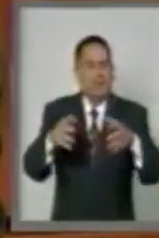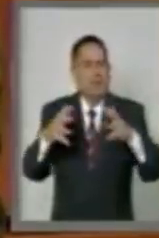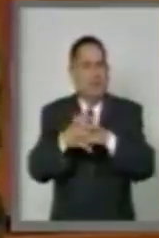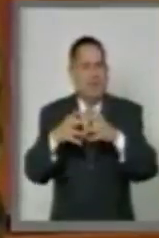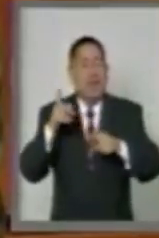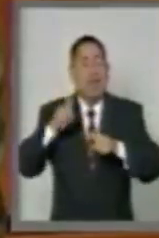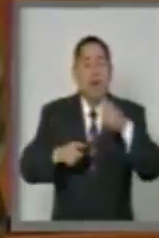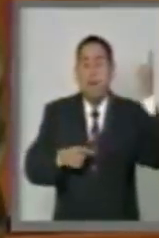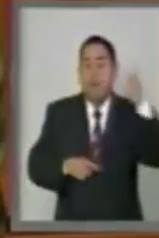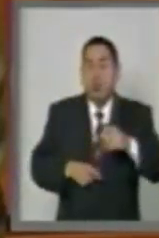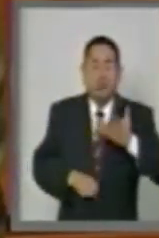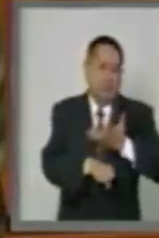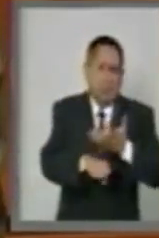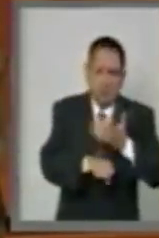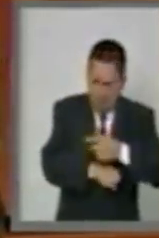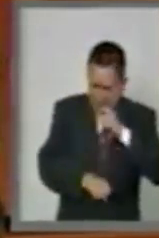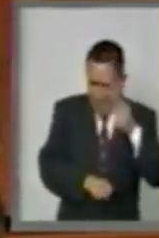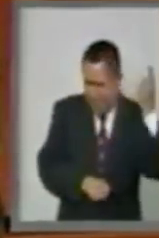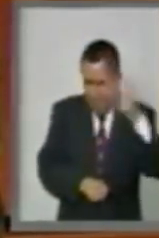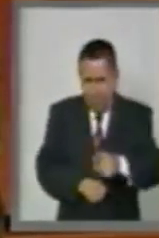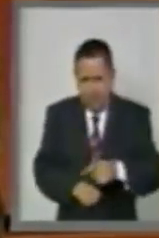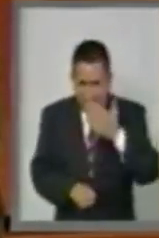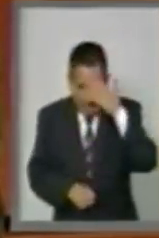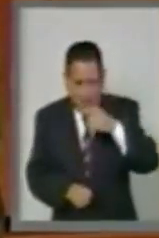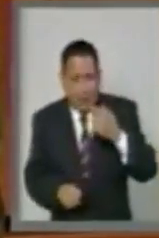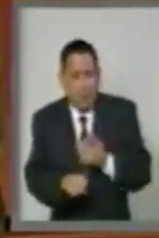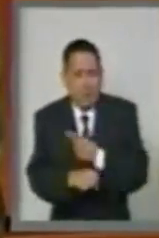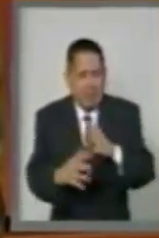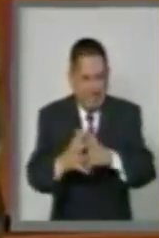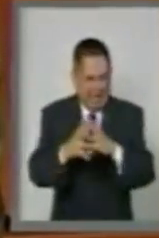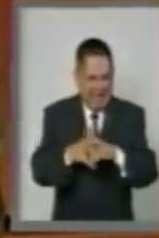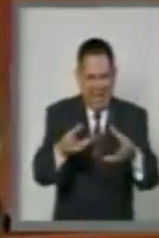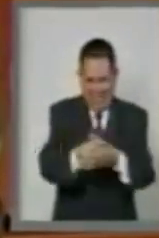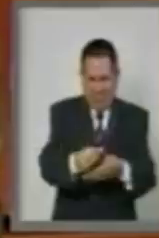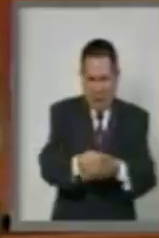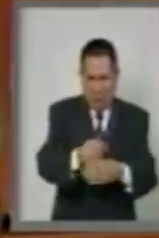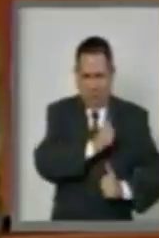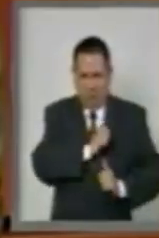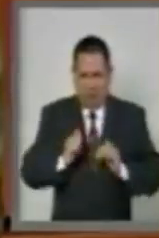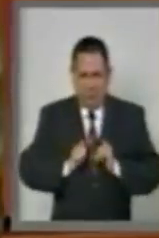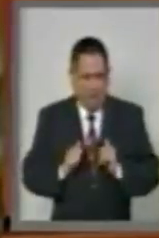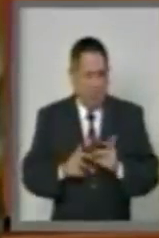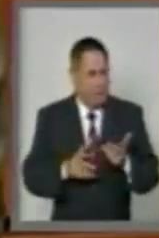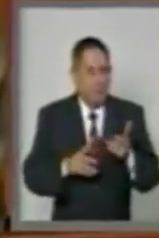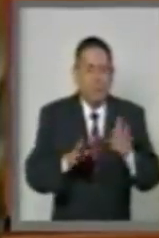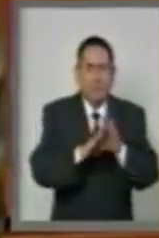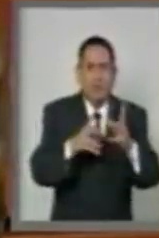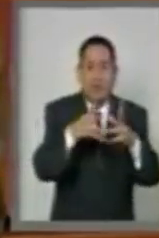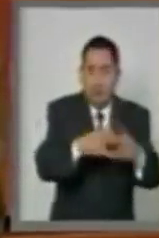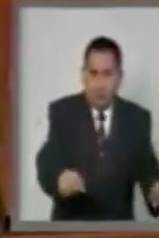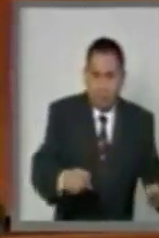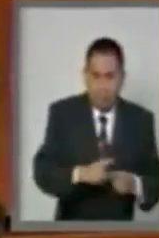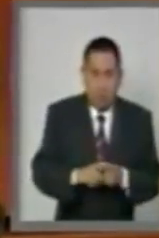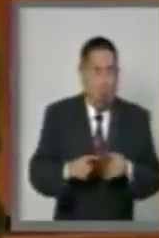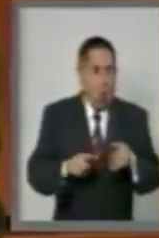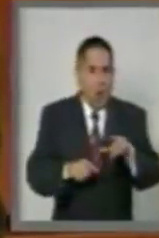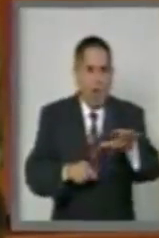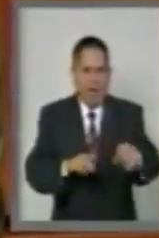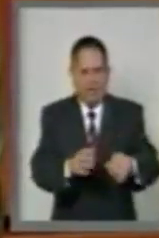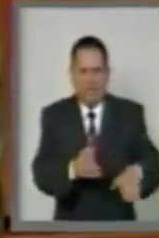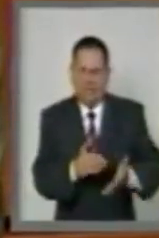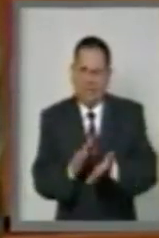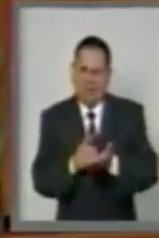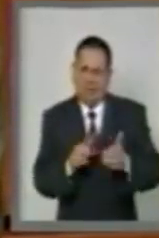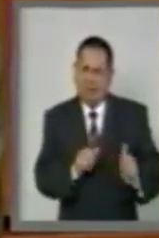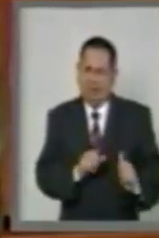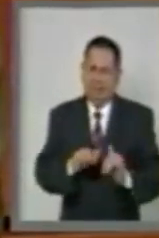mandato norteamericano. ¿Y sabe usted qué pasa con ella? Los desaparecidos, los desplazados, que no